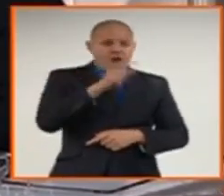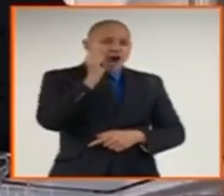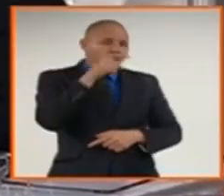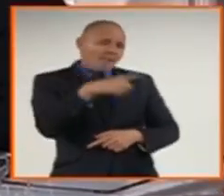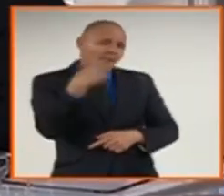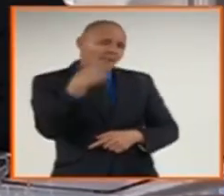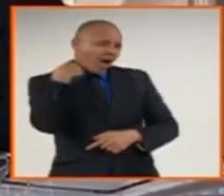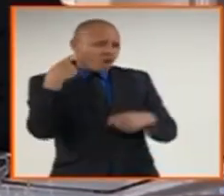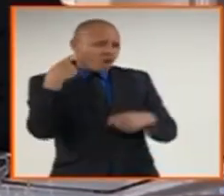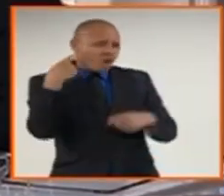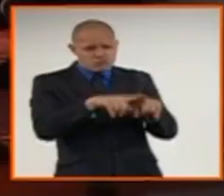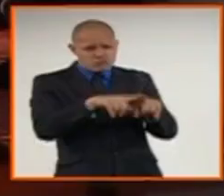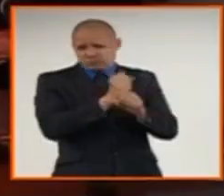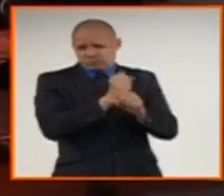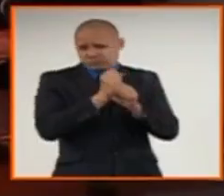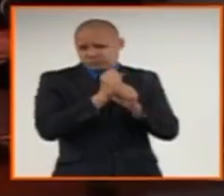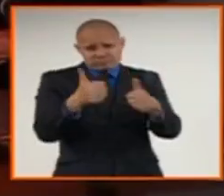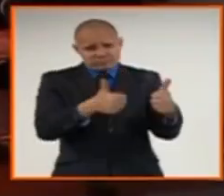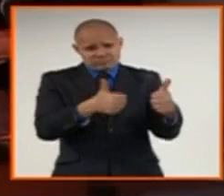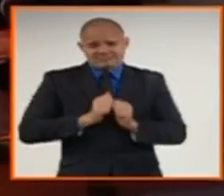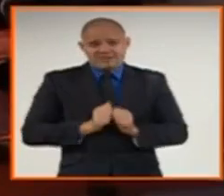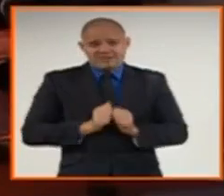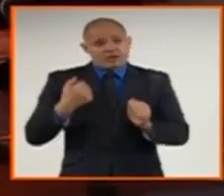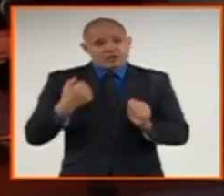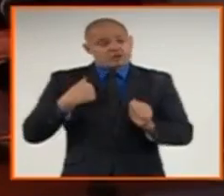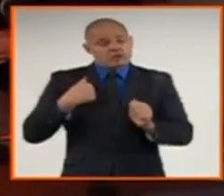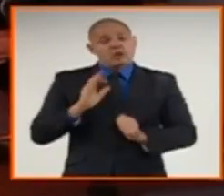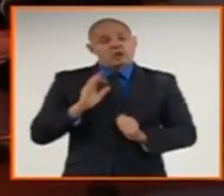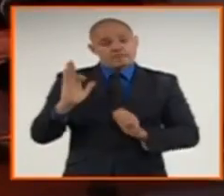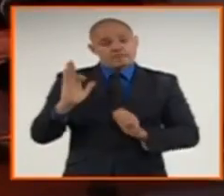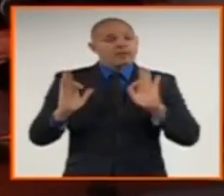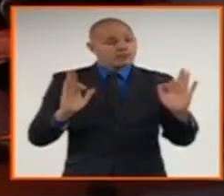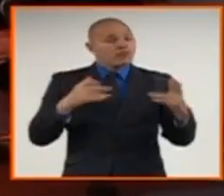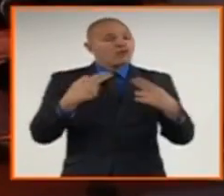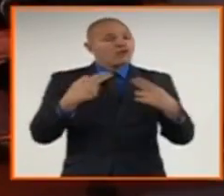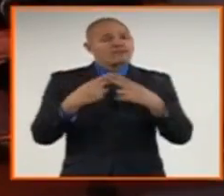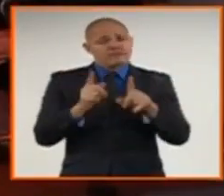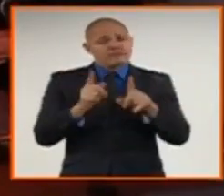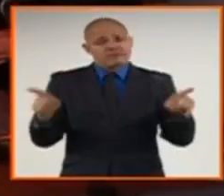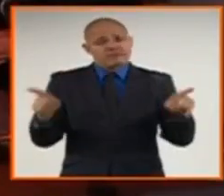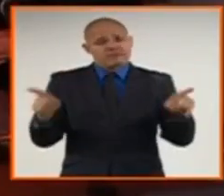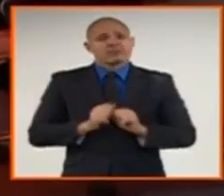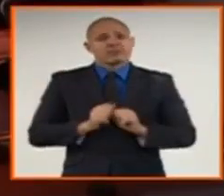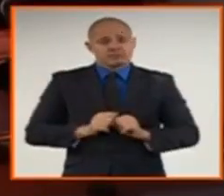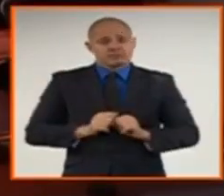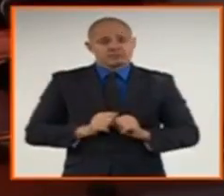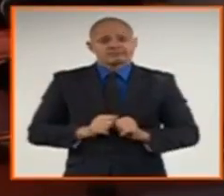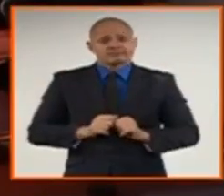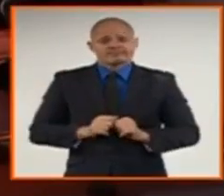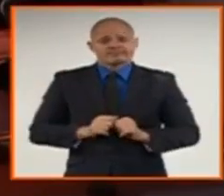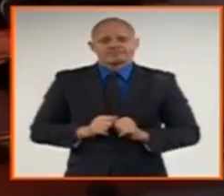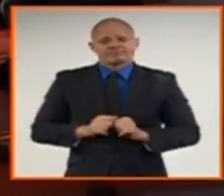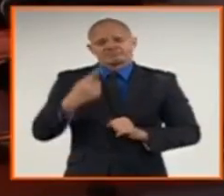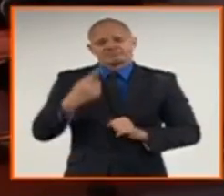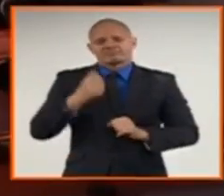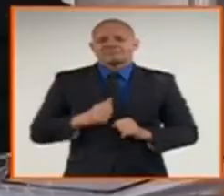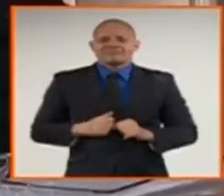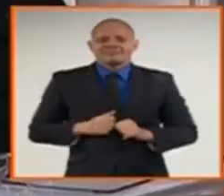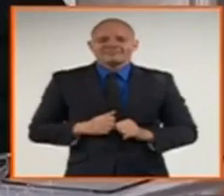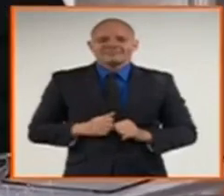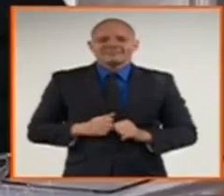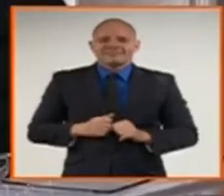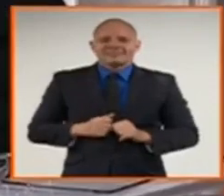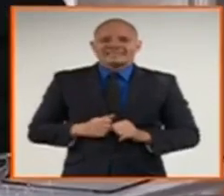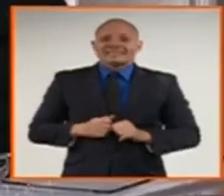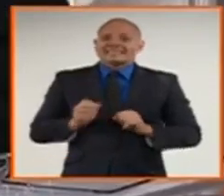por su dedicación y amor por los niños. Nosotros realmente estamos, nos sentimos la responsabilidad de estar en un